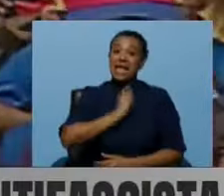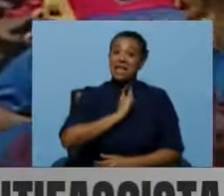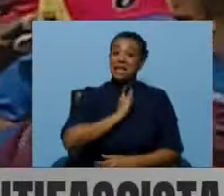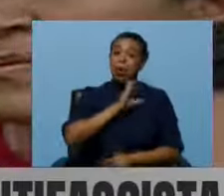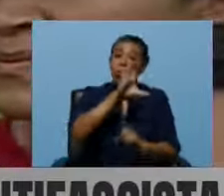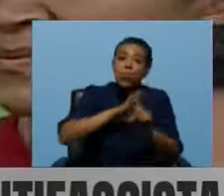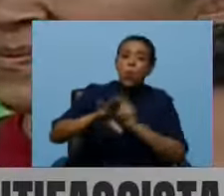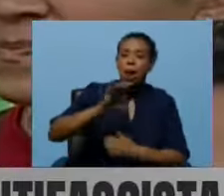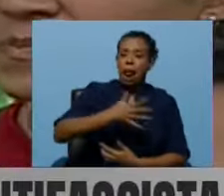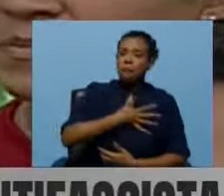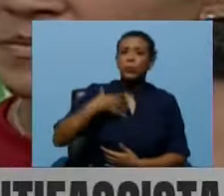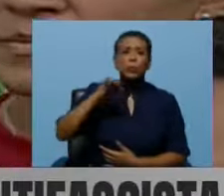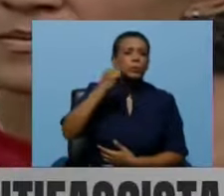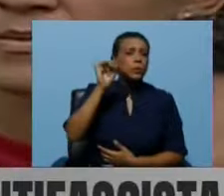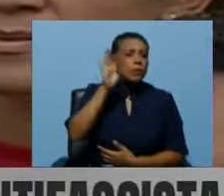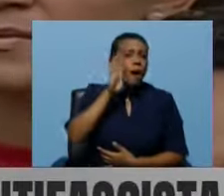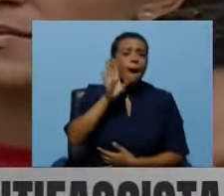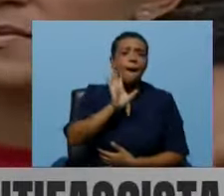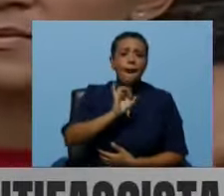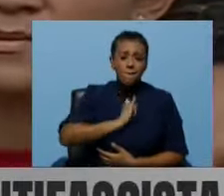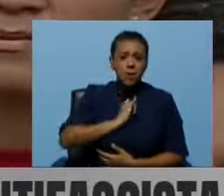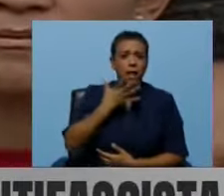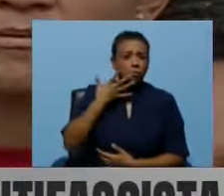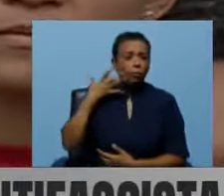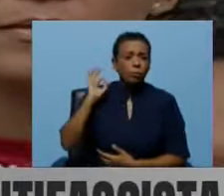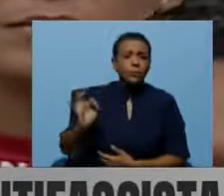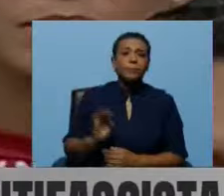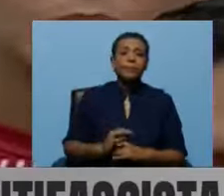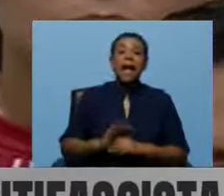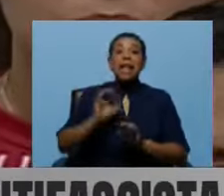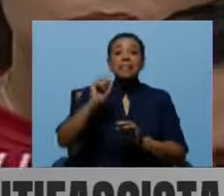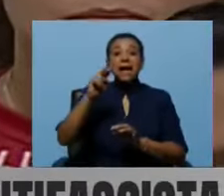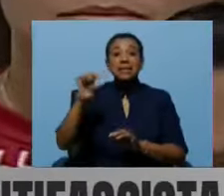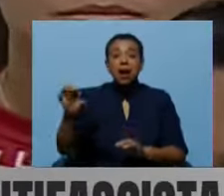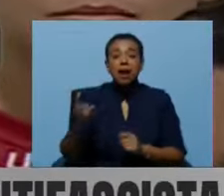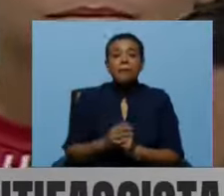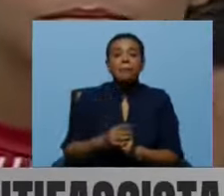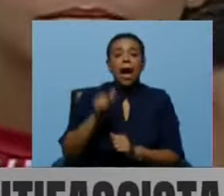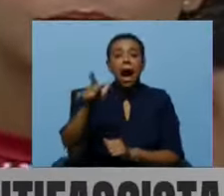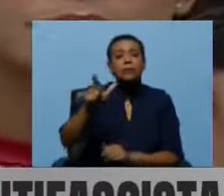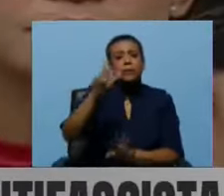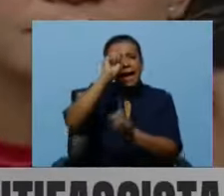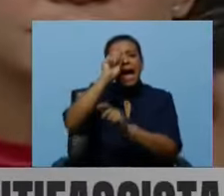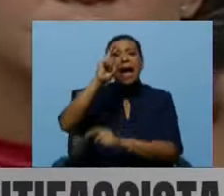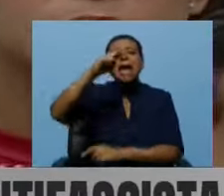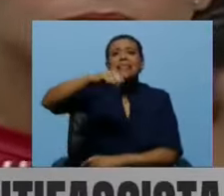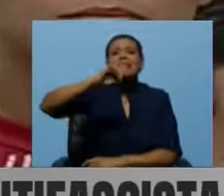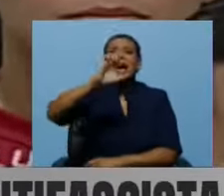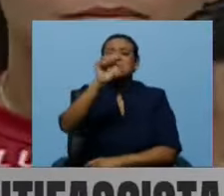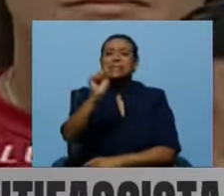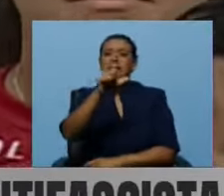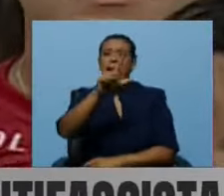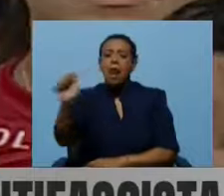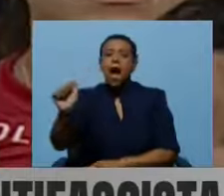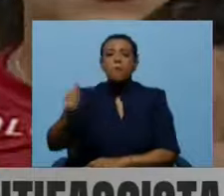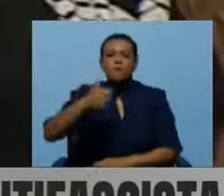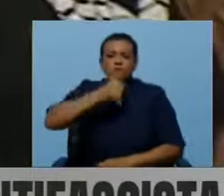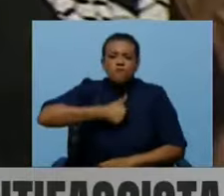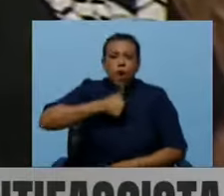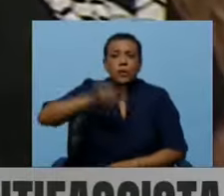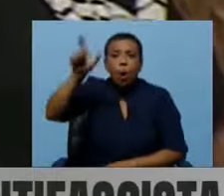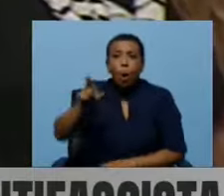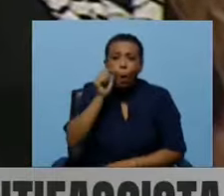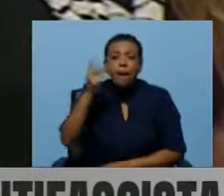y dignidad del mundo islámico. Nasrallah es admirado por su coraje,